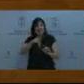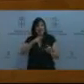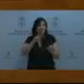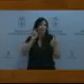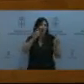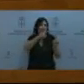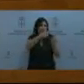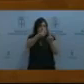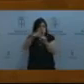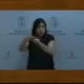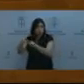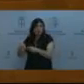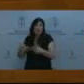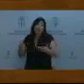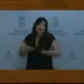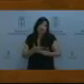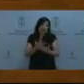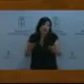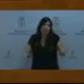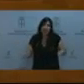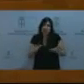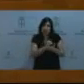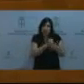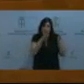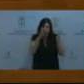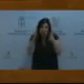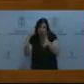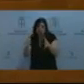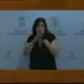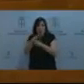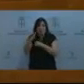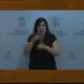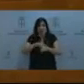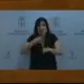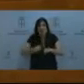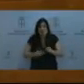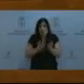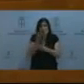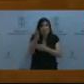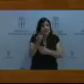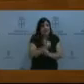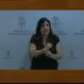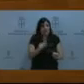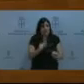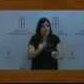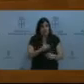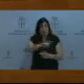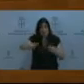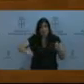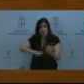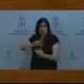formativa de forma simultánea y permanente. La actualización anual de la oferta significa una planificación coherente,